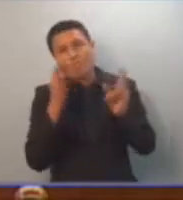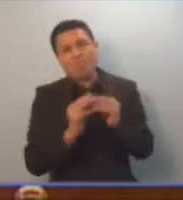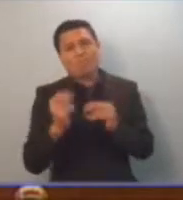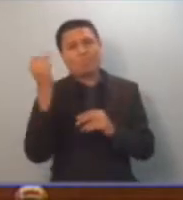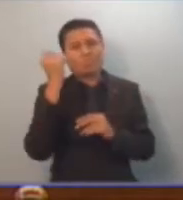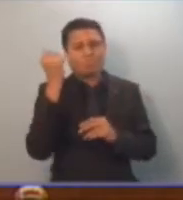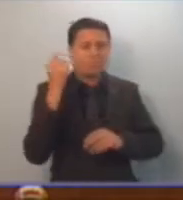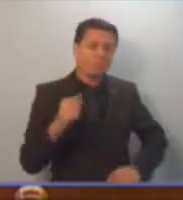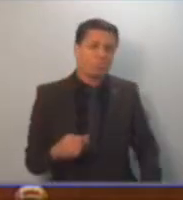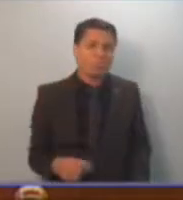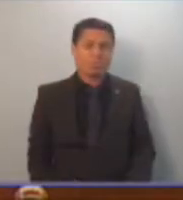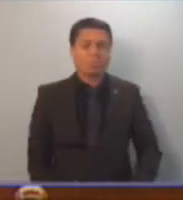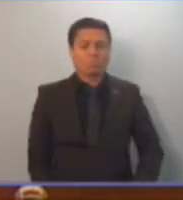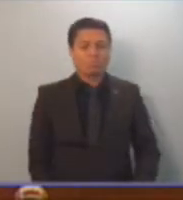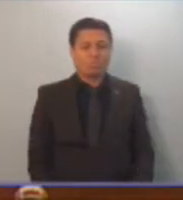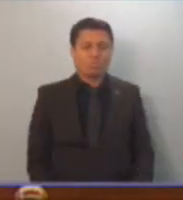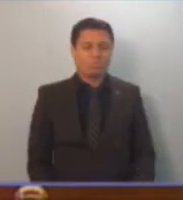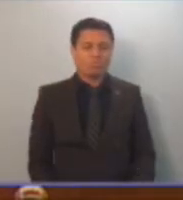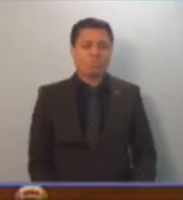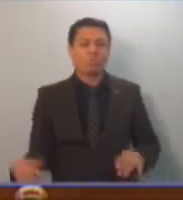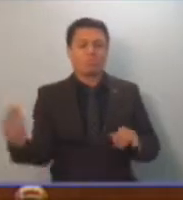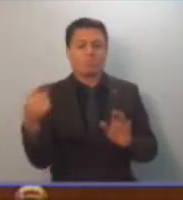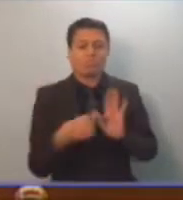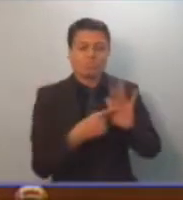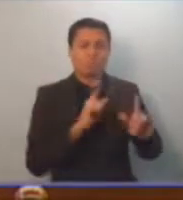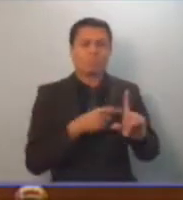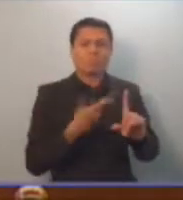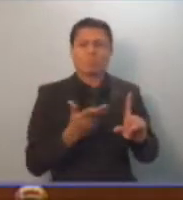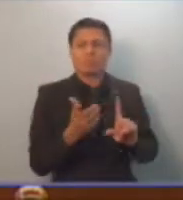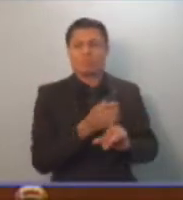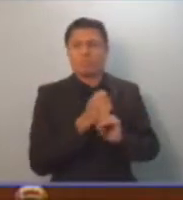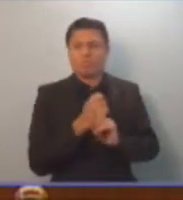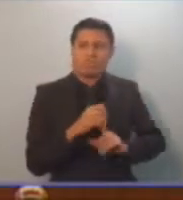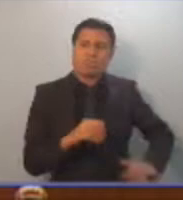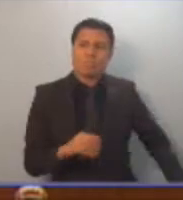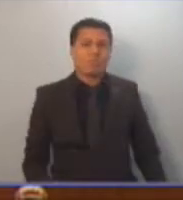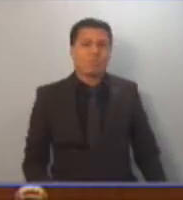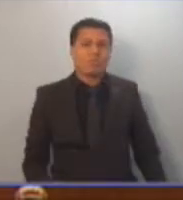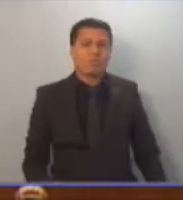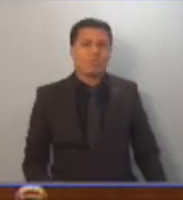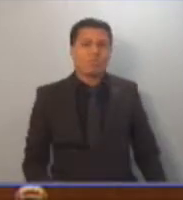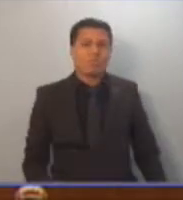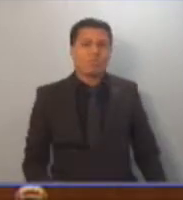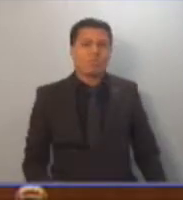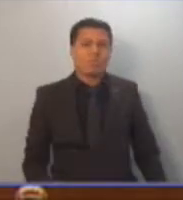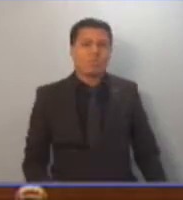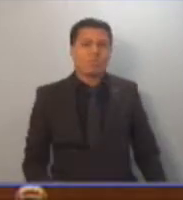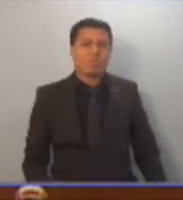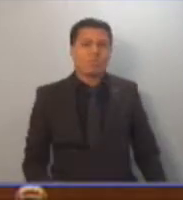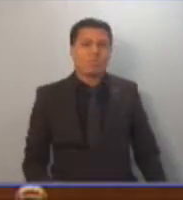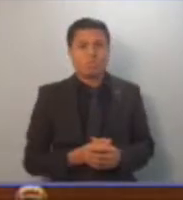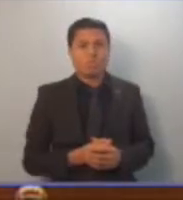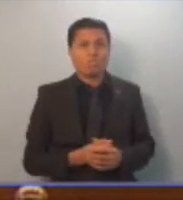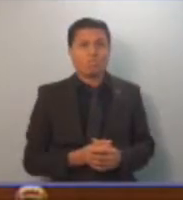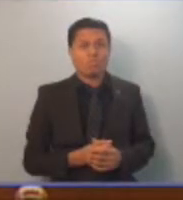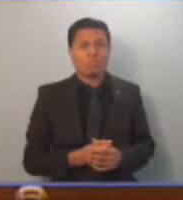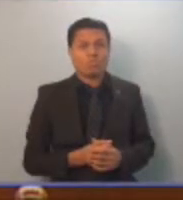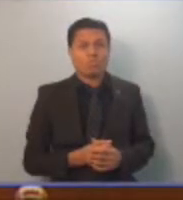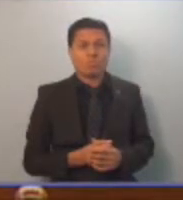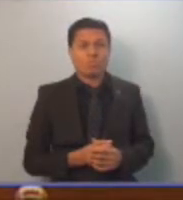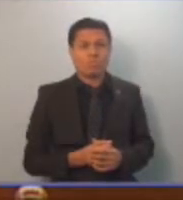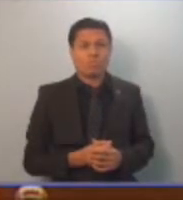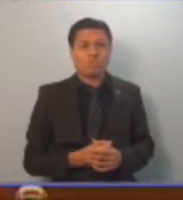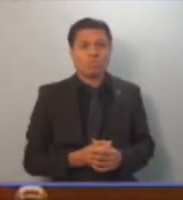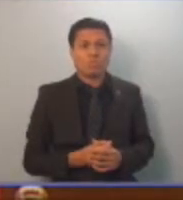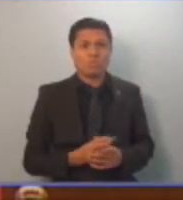envergadura internacional, resultado de su misión, reverentísimo y excelentísimo Monseñor Calenga, y es